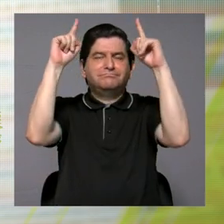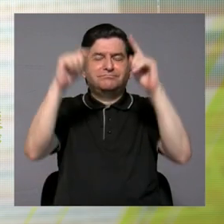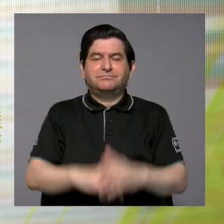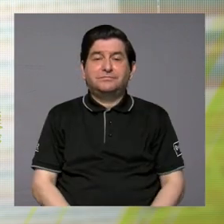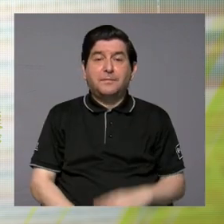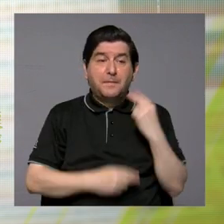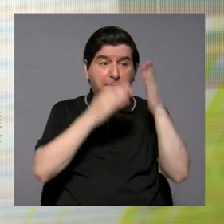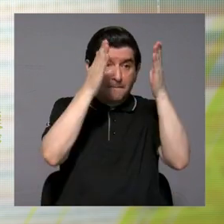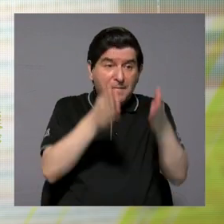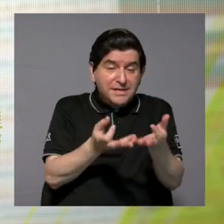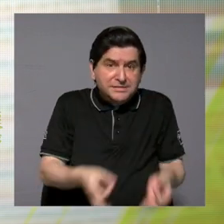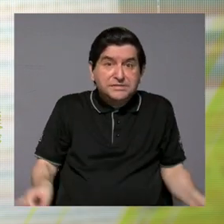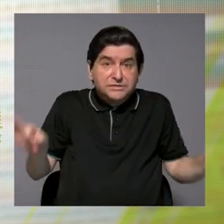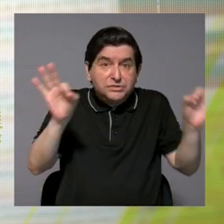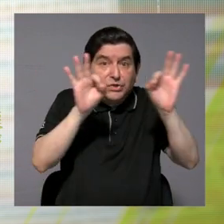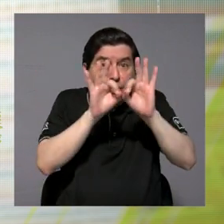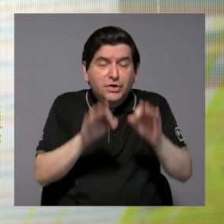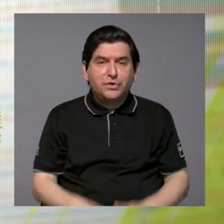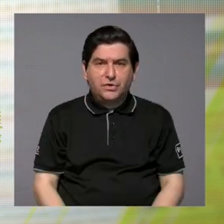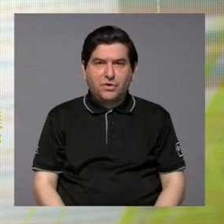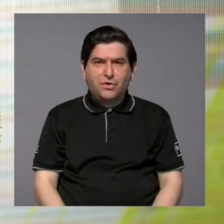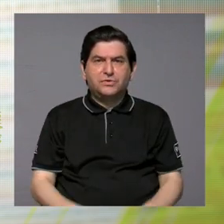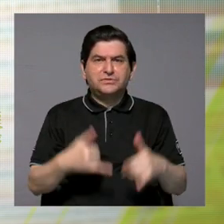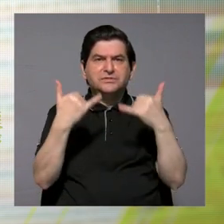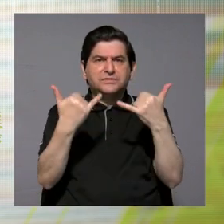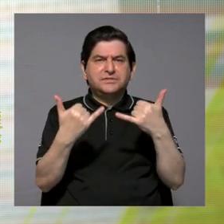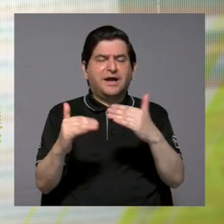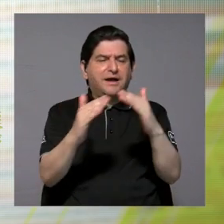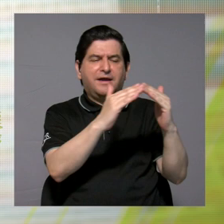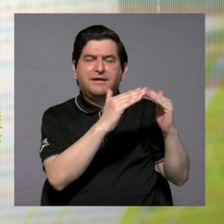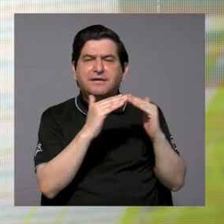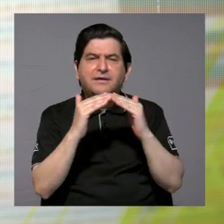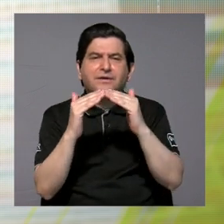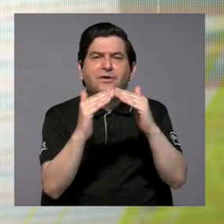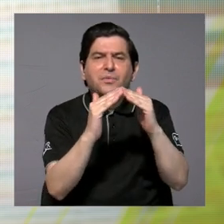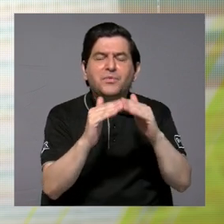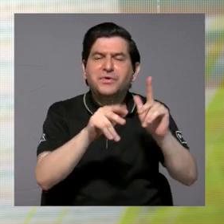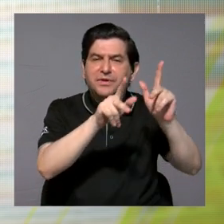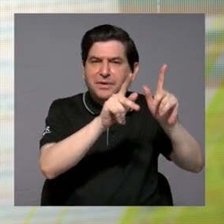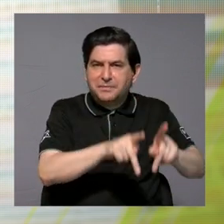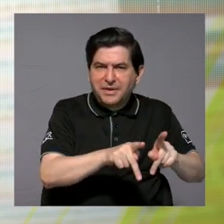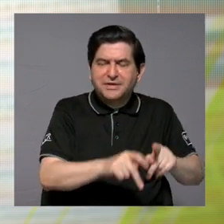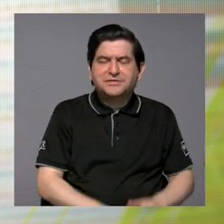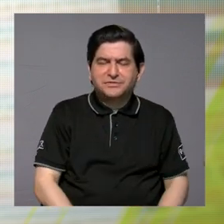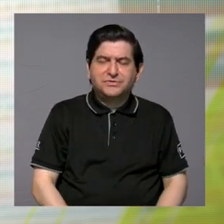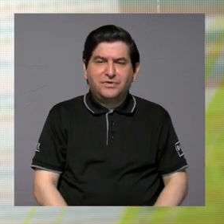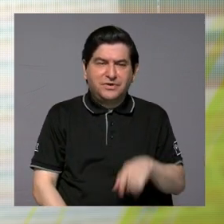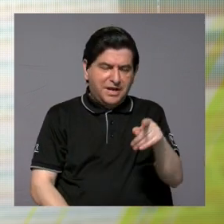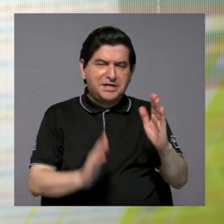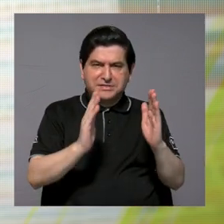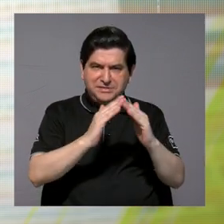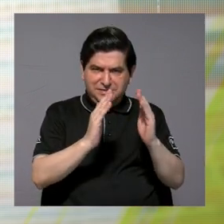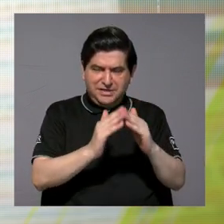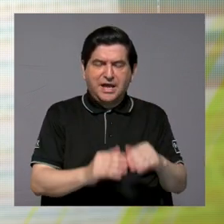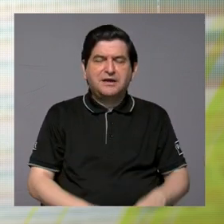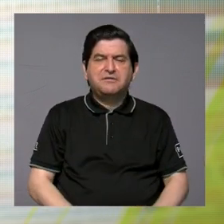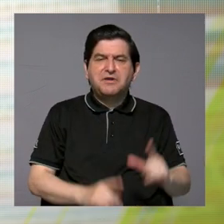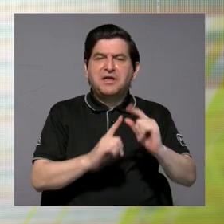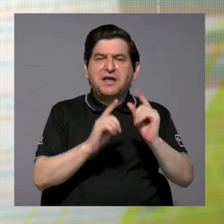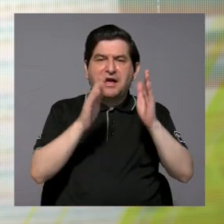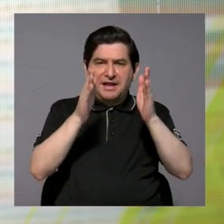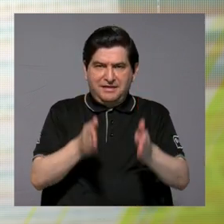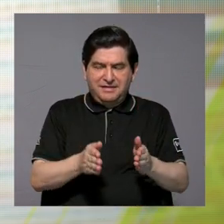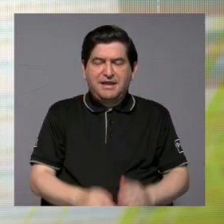vecinos lo más importante es que hemos generado una comunidad donde las personas sus habitantes sus inquilinos